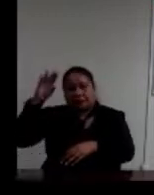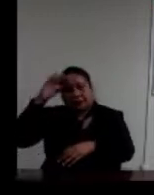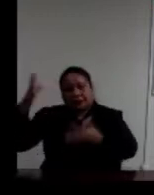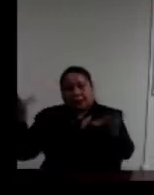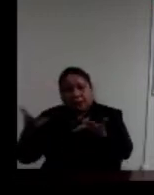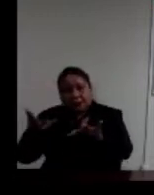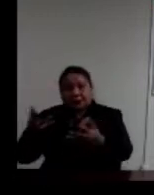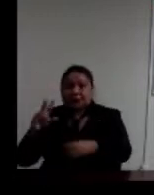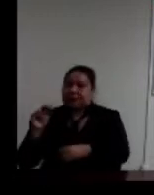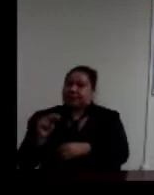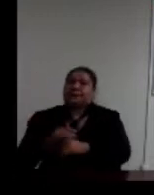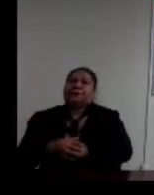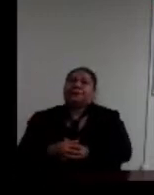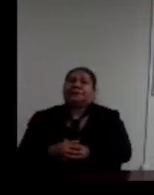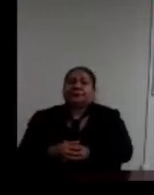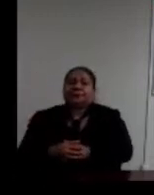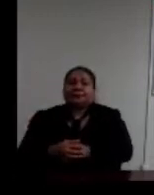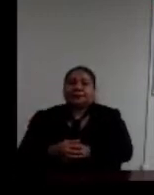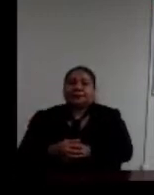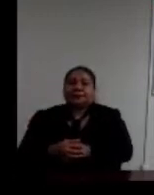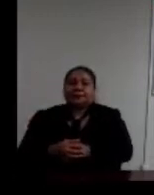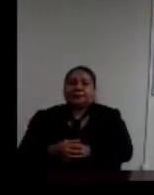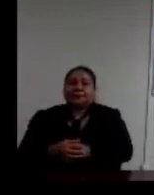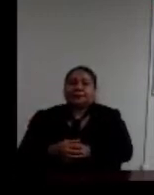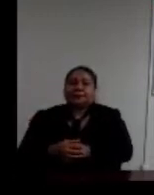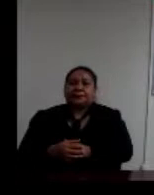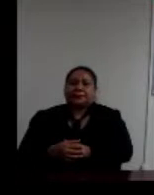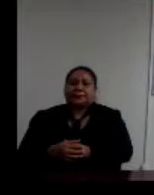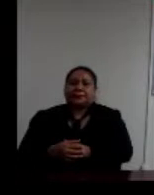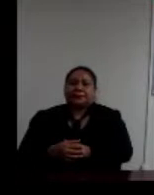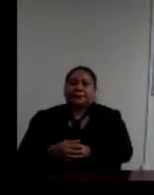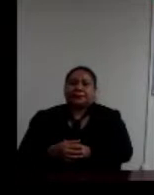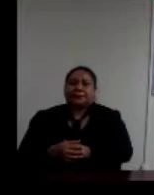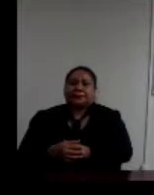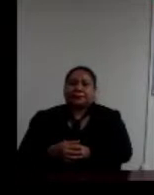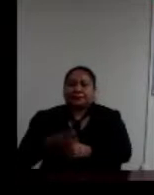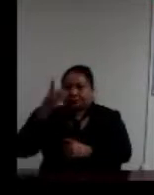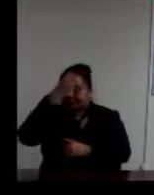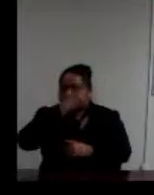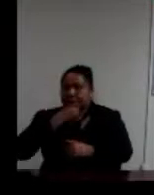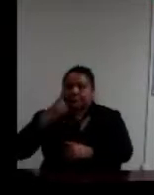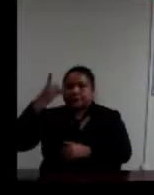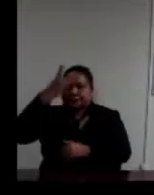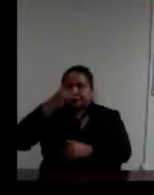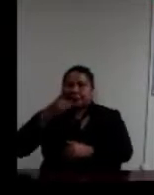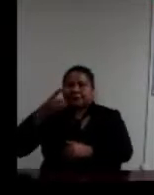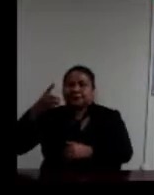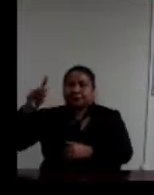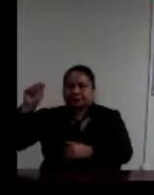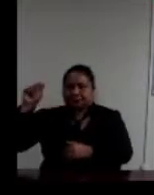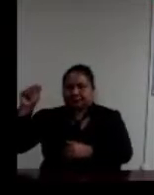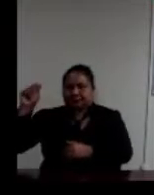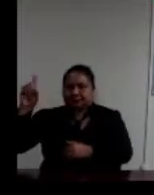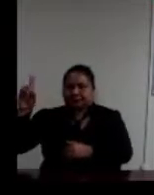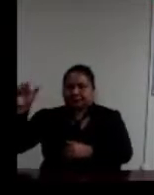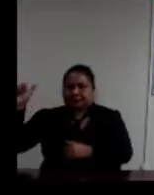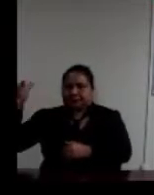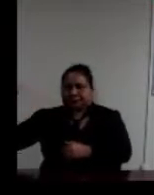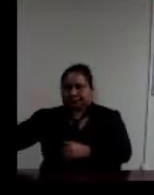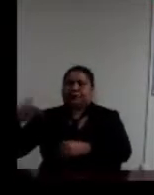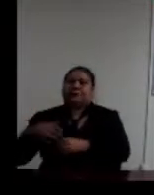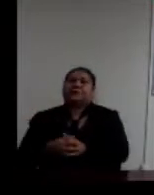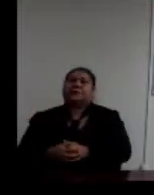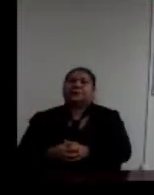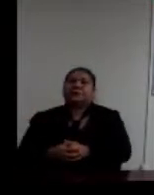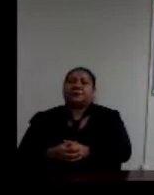Entonces, esos son los 3 manifestaciones cardinales o principales para hacer el diagnóstico de un trastorno por déficit de la atención e